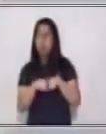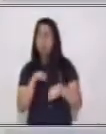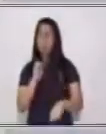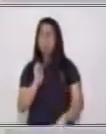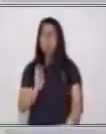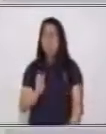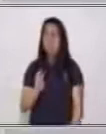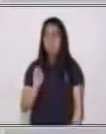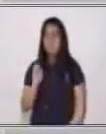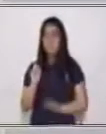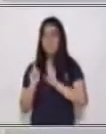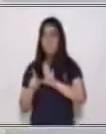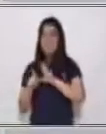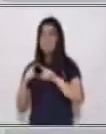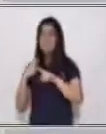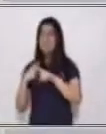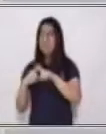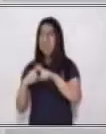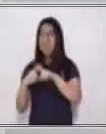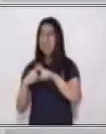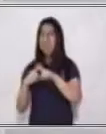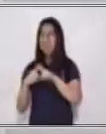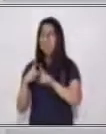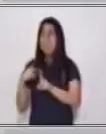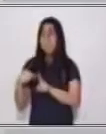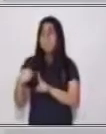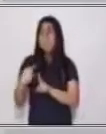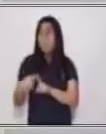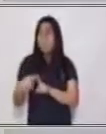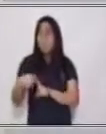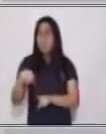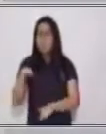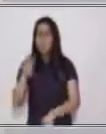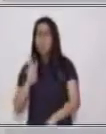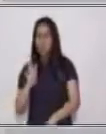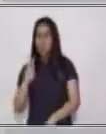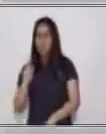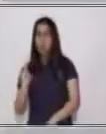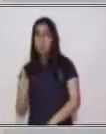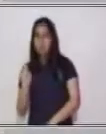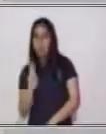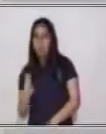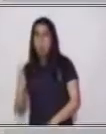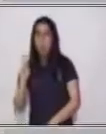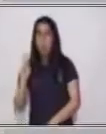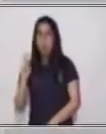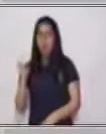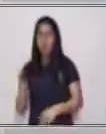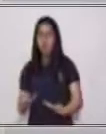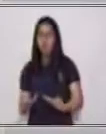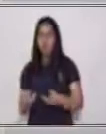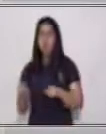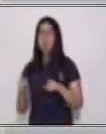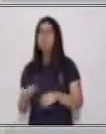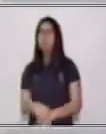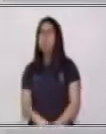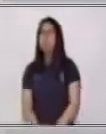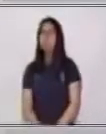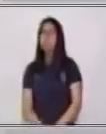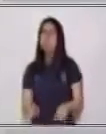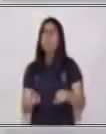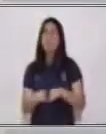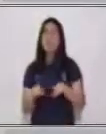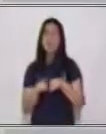Observemos ahora. Están los dos términos, el a y el